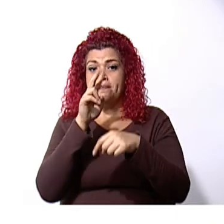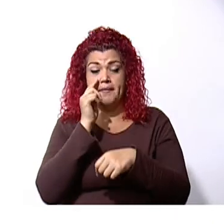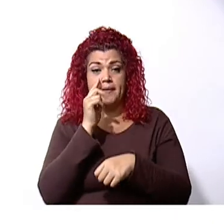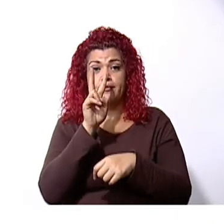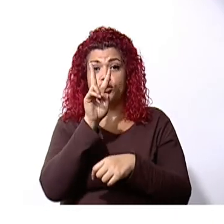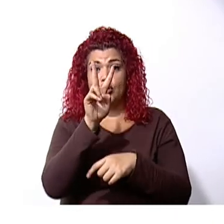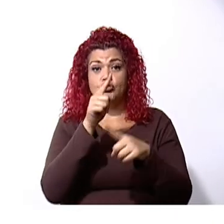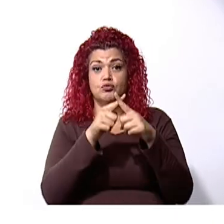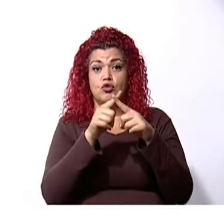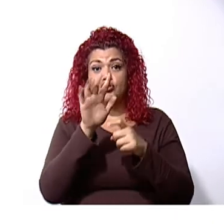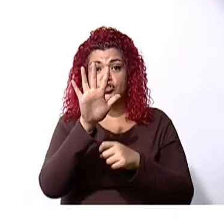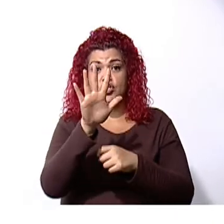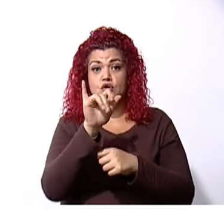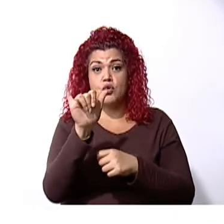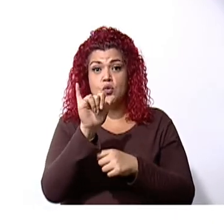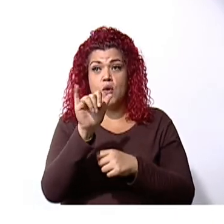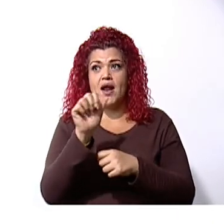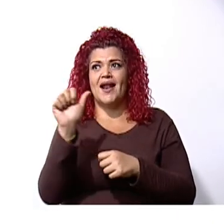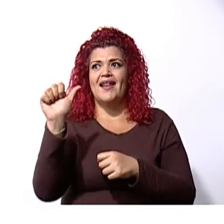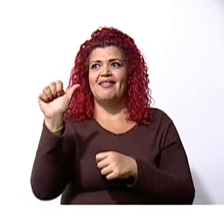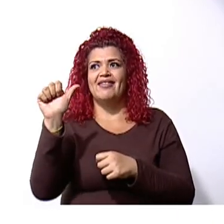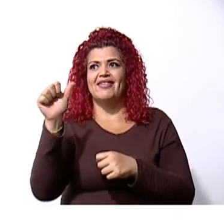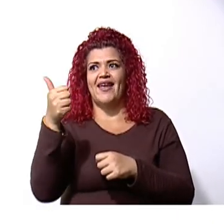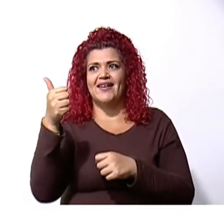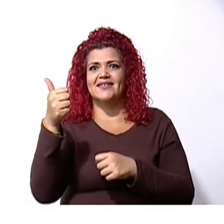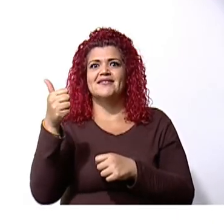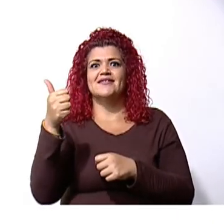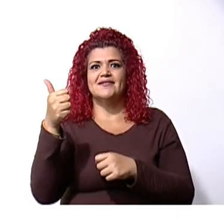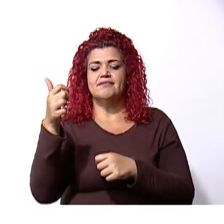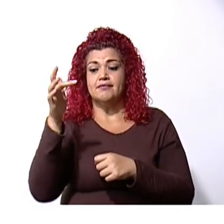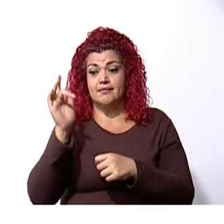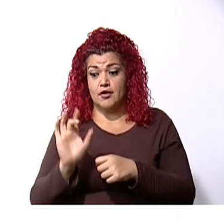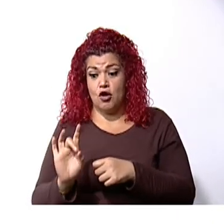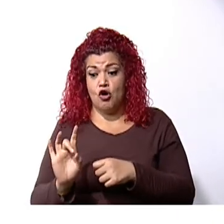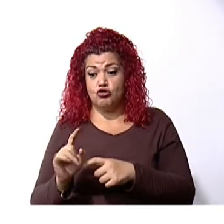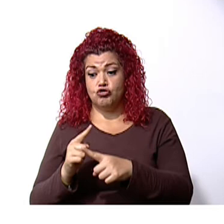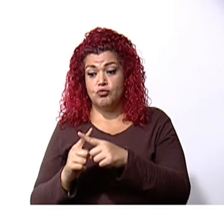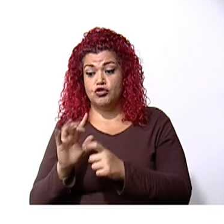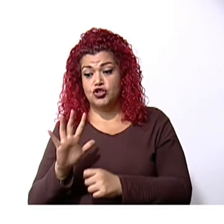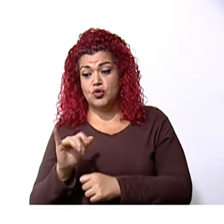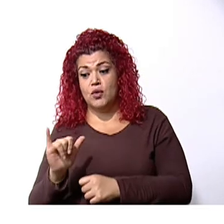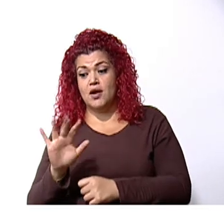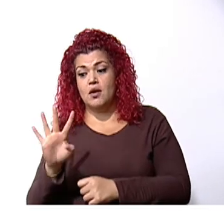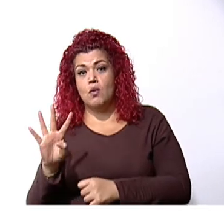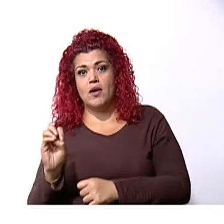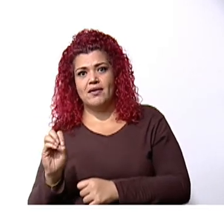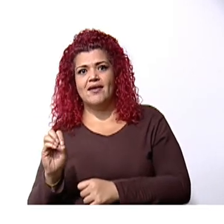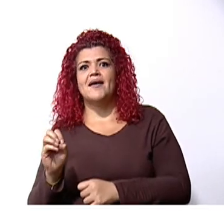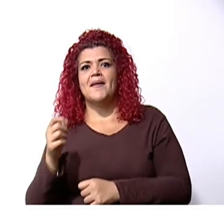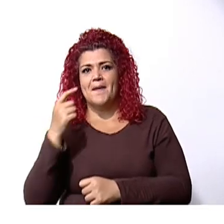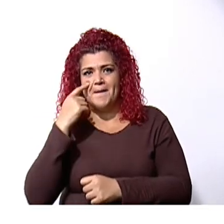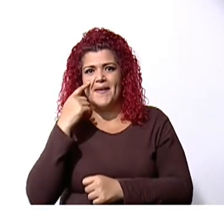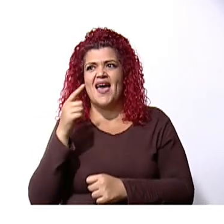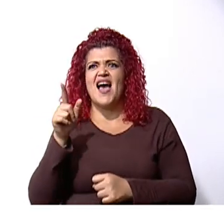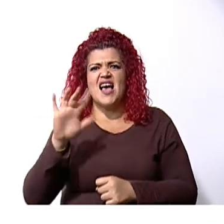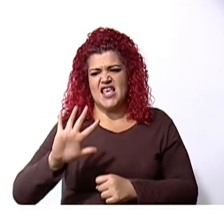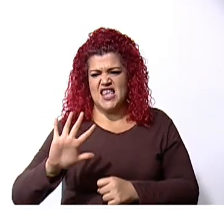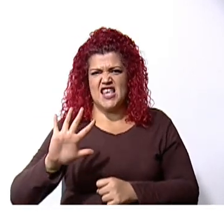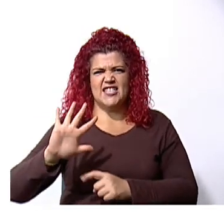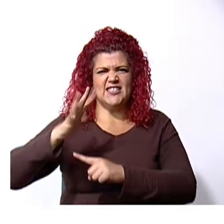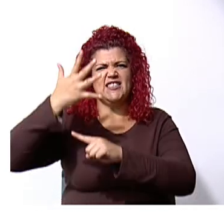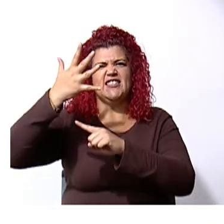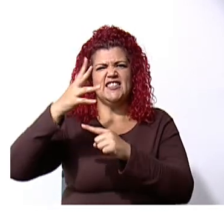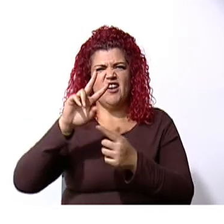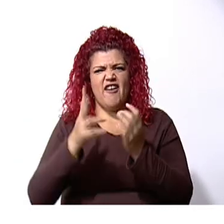10, 8 por 5 es igual a 40. Correcto, en este caso, el lado del cuadrado 3 es el